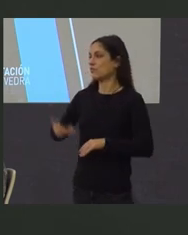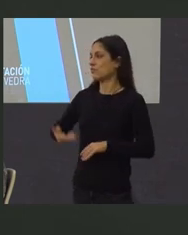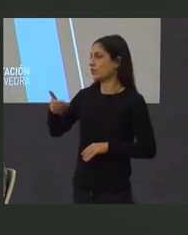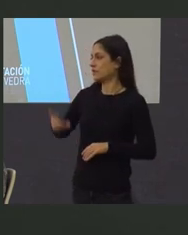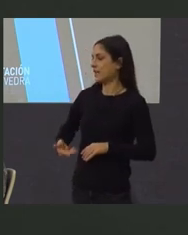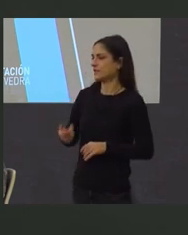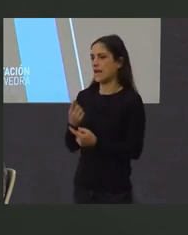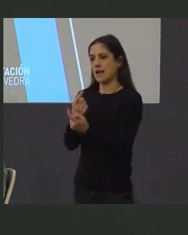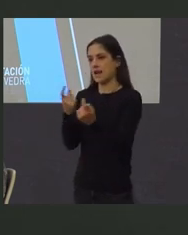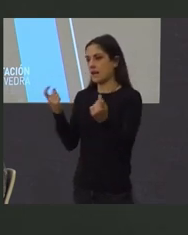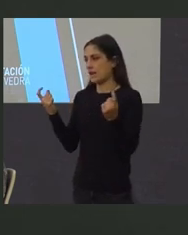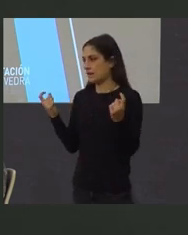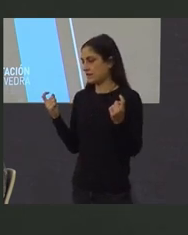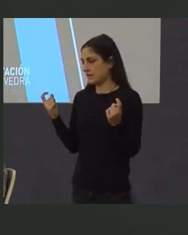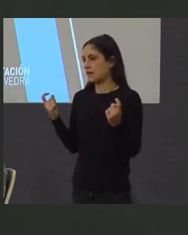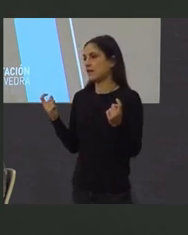necesario